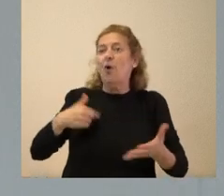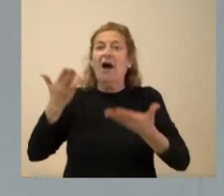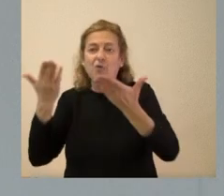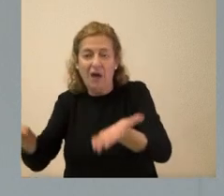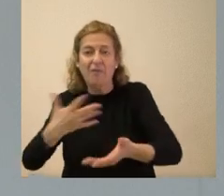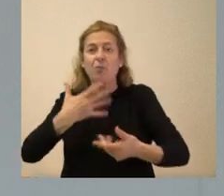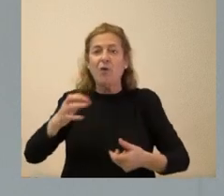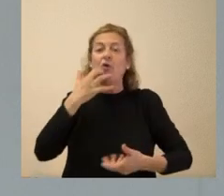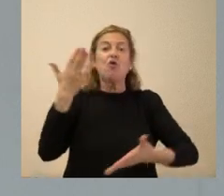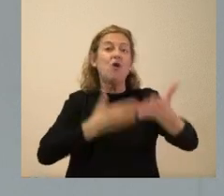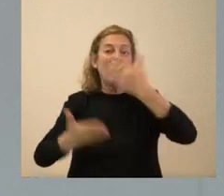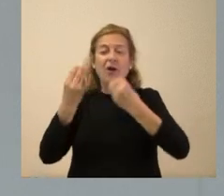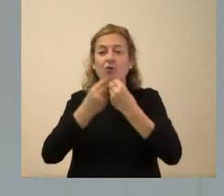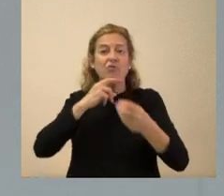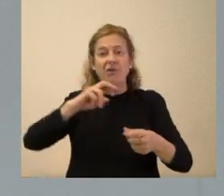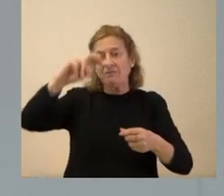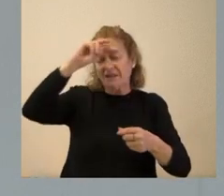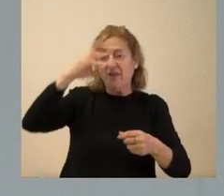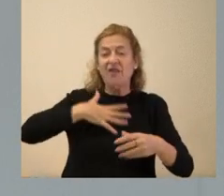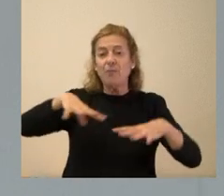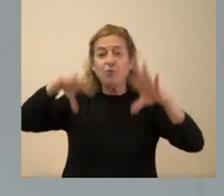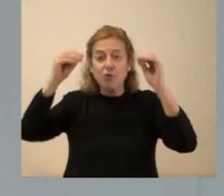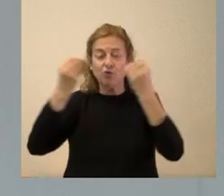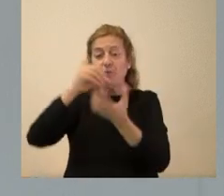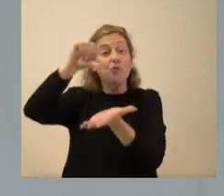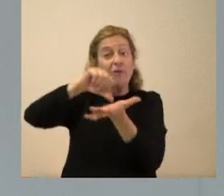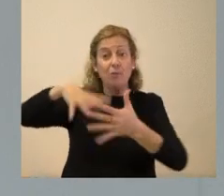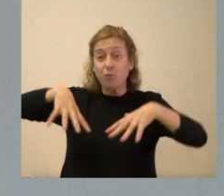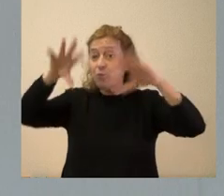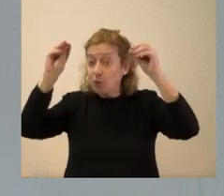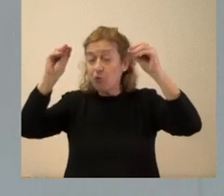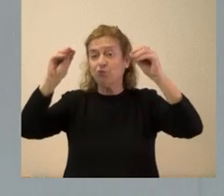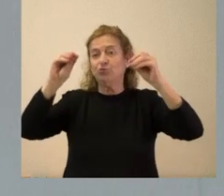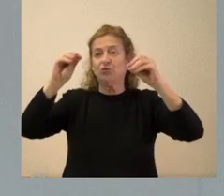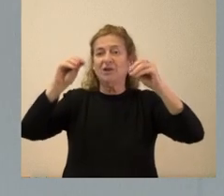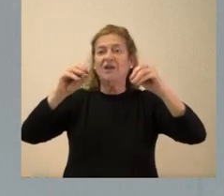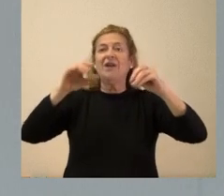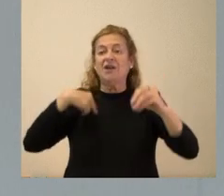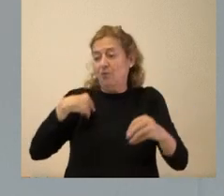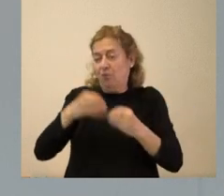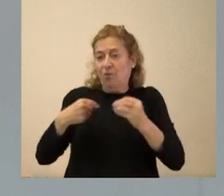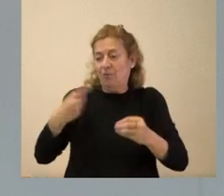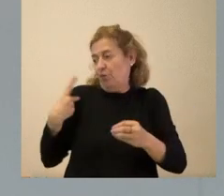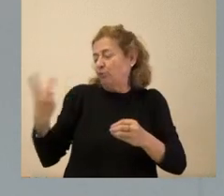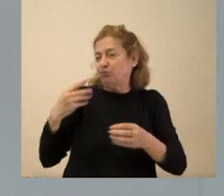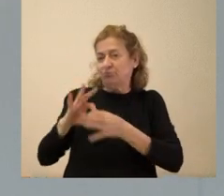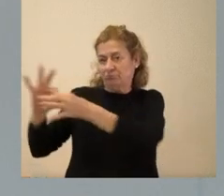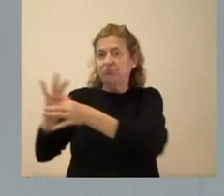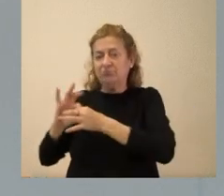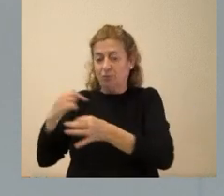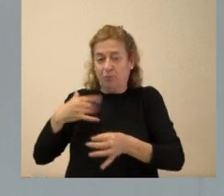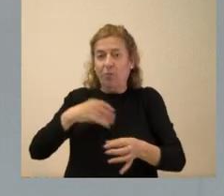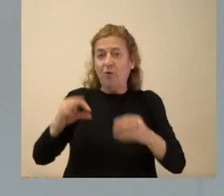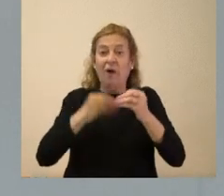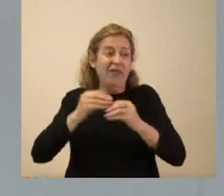con la catedral de Burgos con la ciudad de Burgos ir de la mano en este aspecto pues lo vamos a hacer